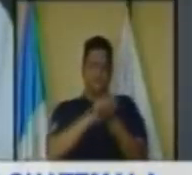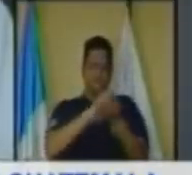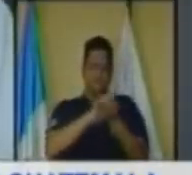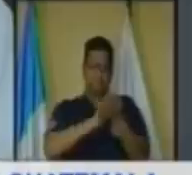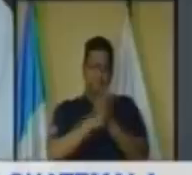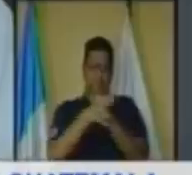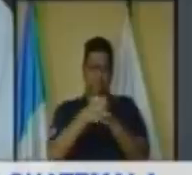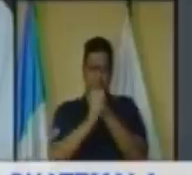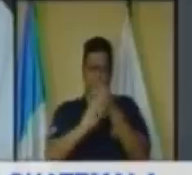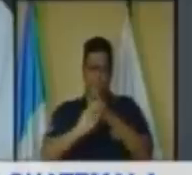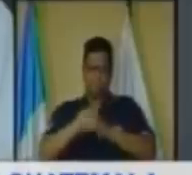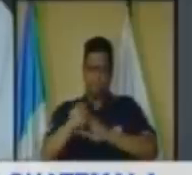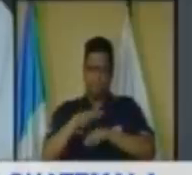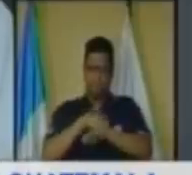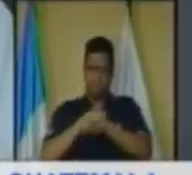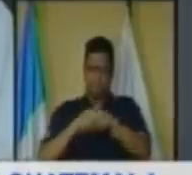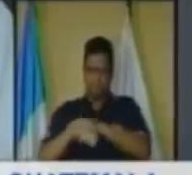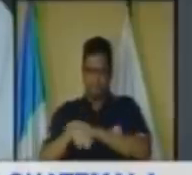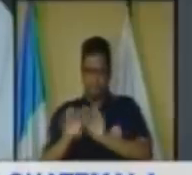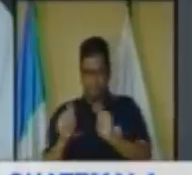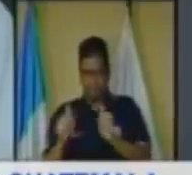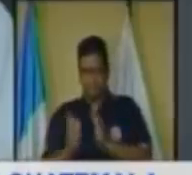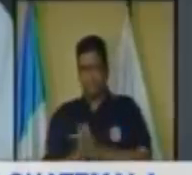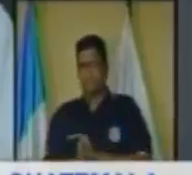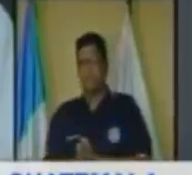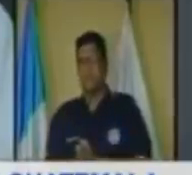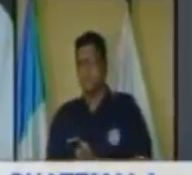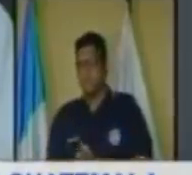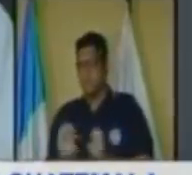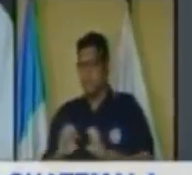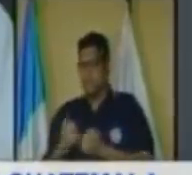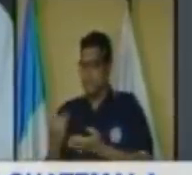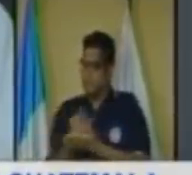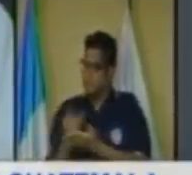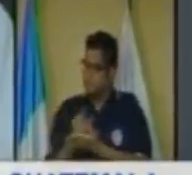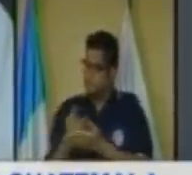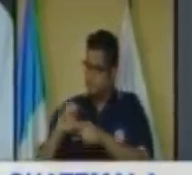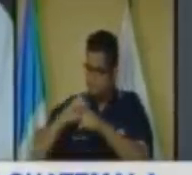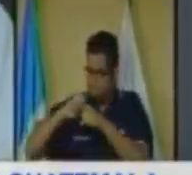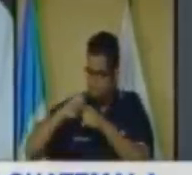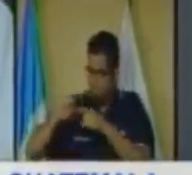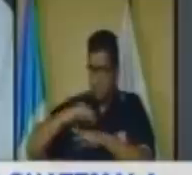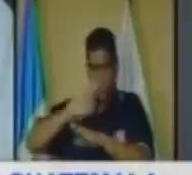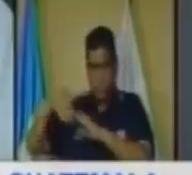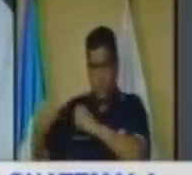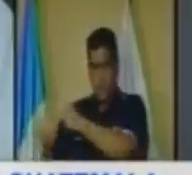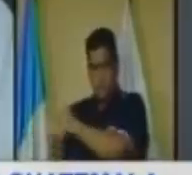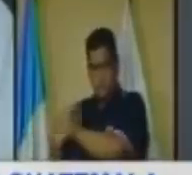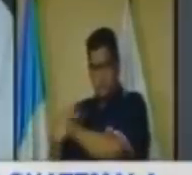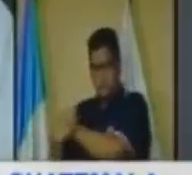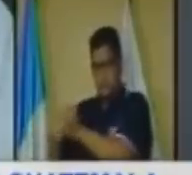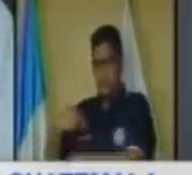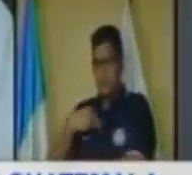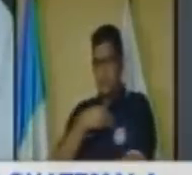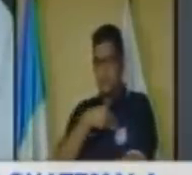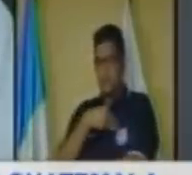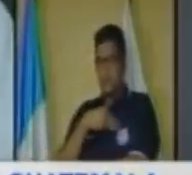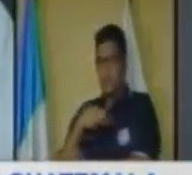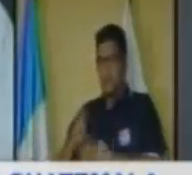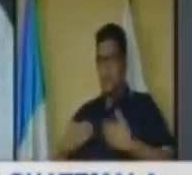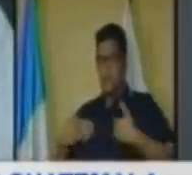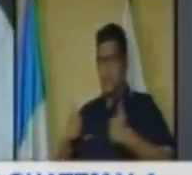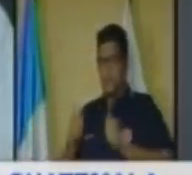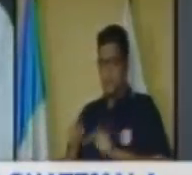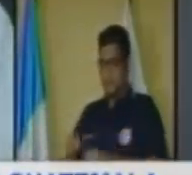ingresar. Y bueno, pues estamos tomando todas las recomendaciones que el Ministerio de Salud nos ha dado. Y por supuesto,